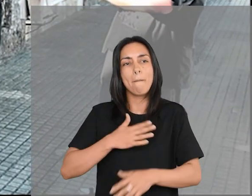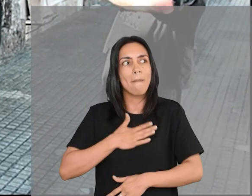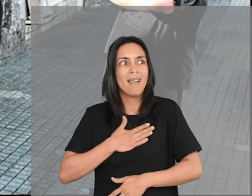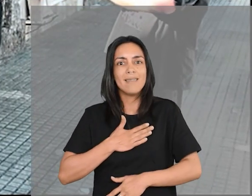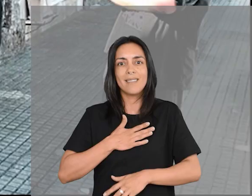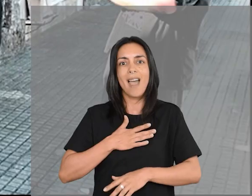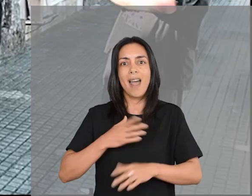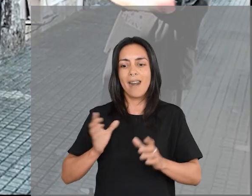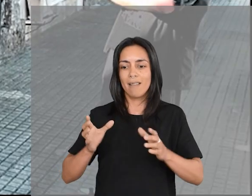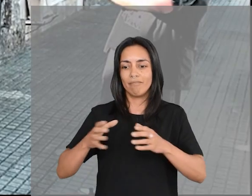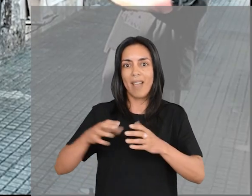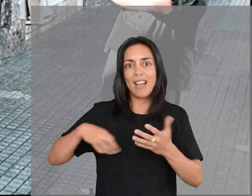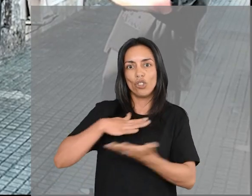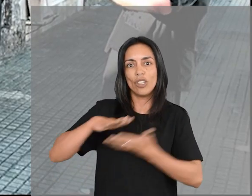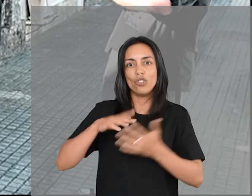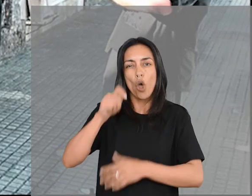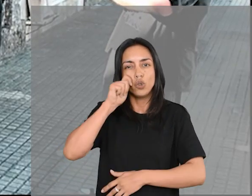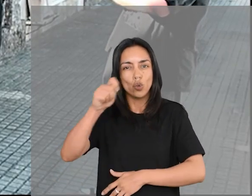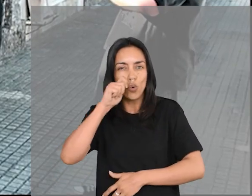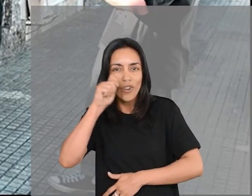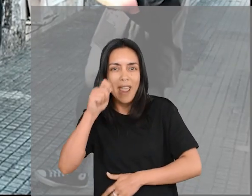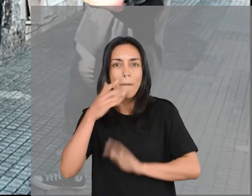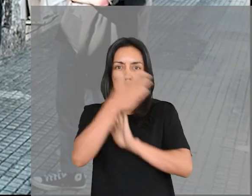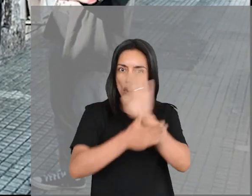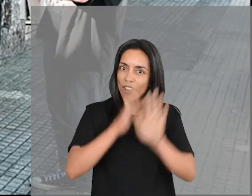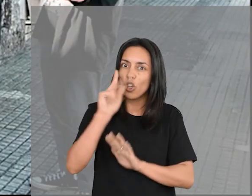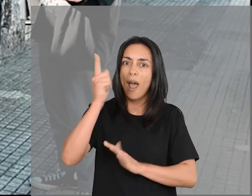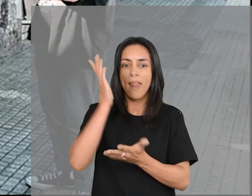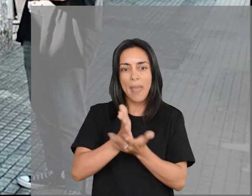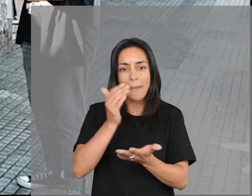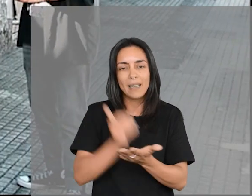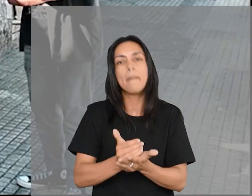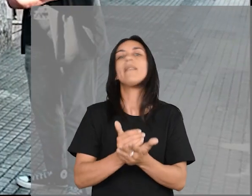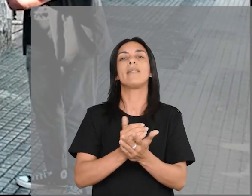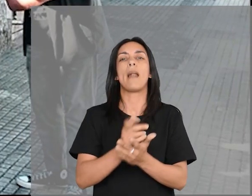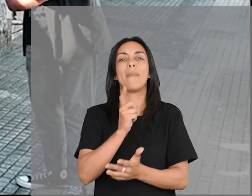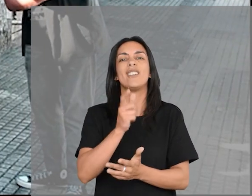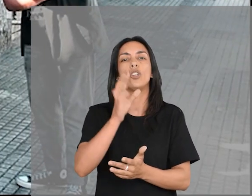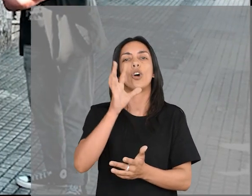Turismo Nacional, Departamental, que esté Eduardo Torterolo, que esté Alex,